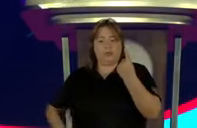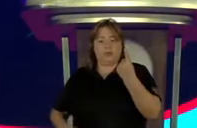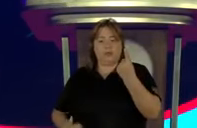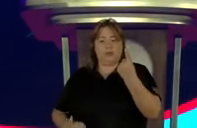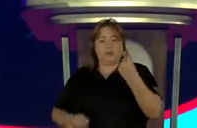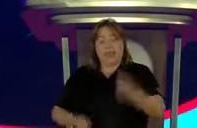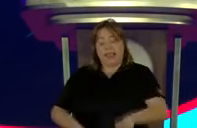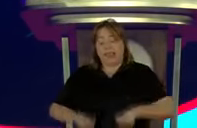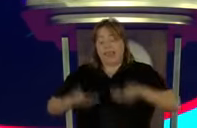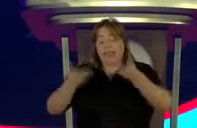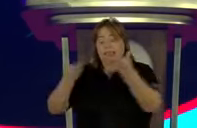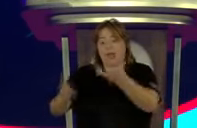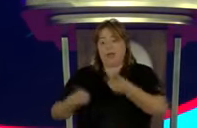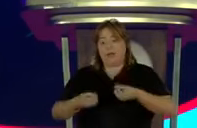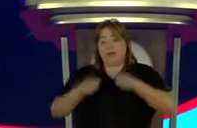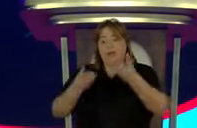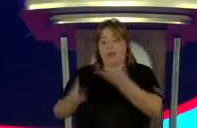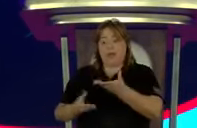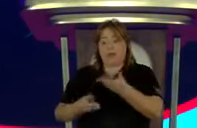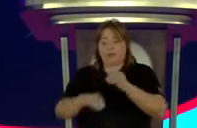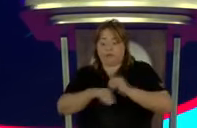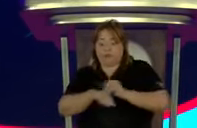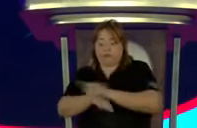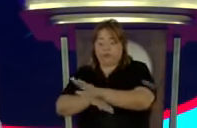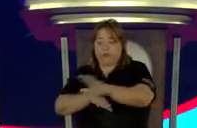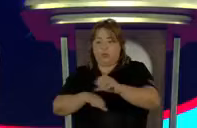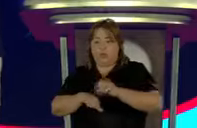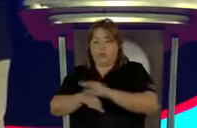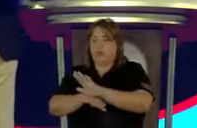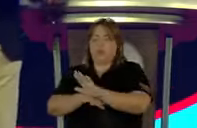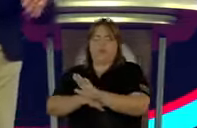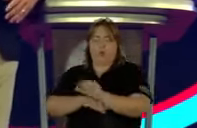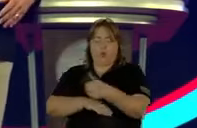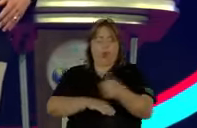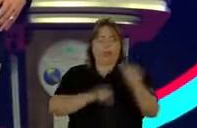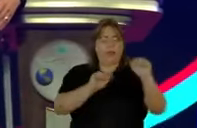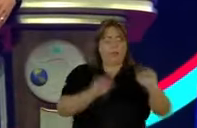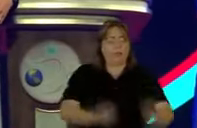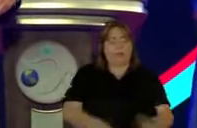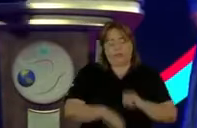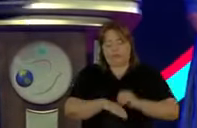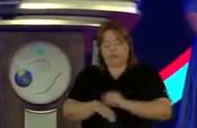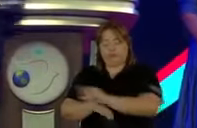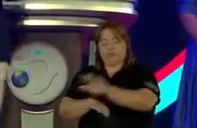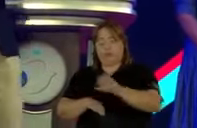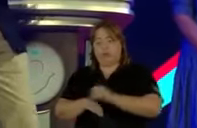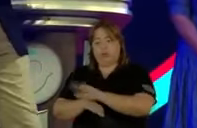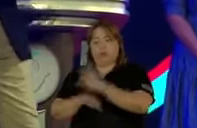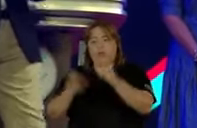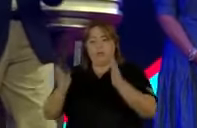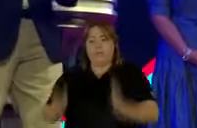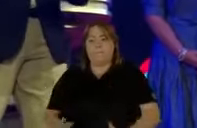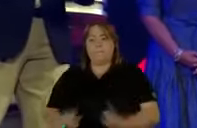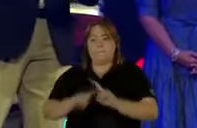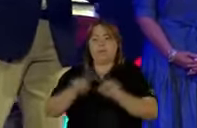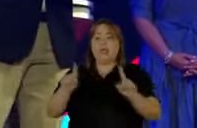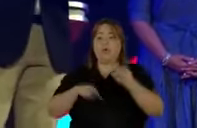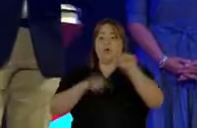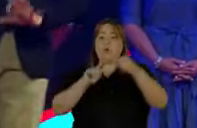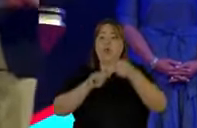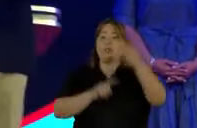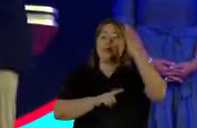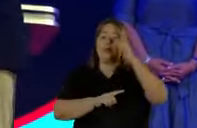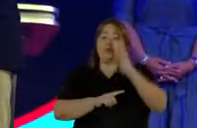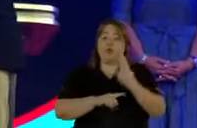un consejo, porque un consejo lo puede dar cualquiera. Pero cuando Dios te usa